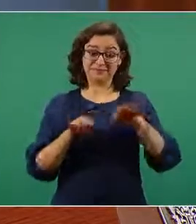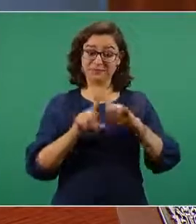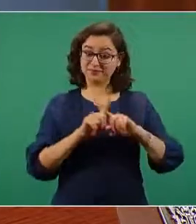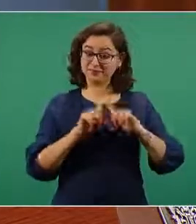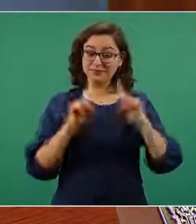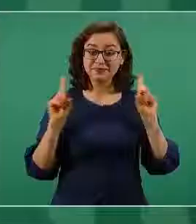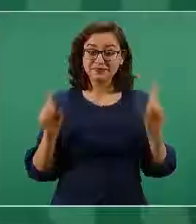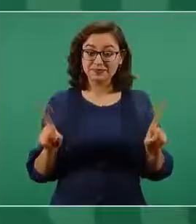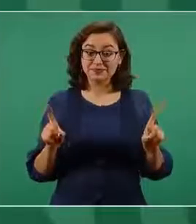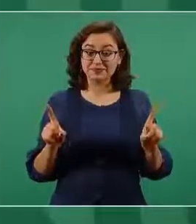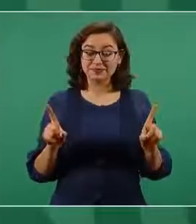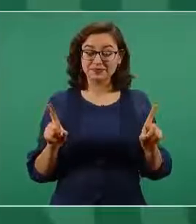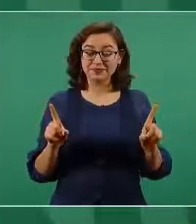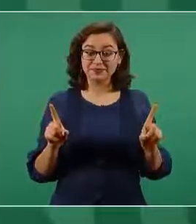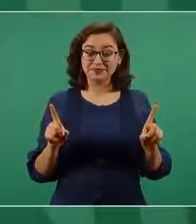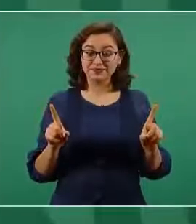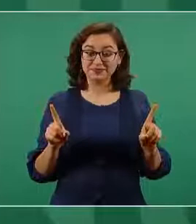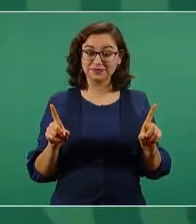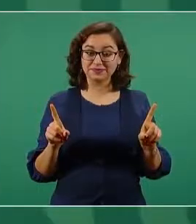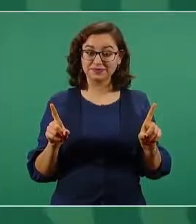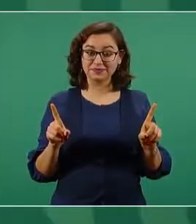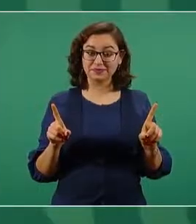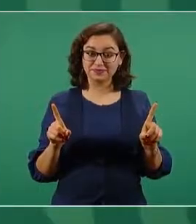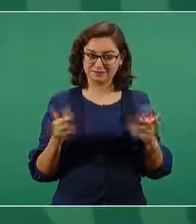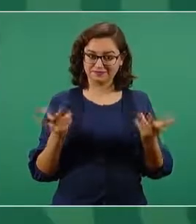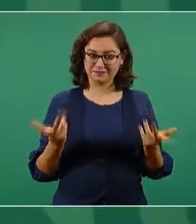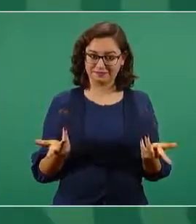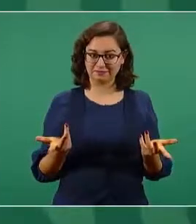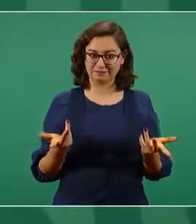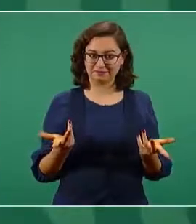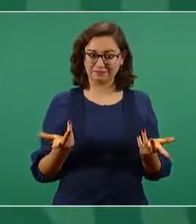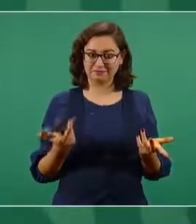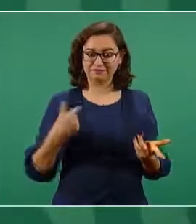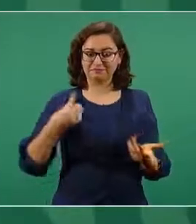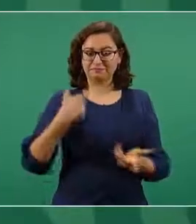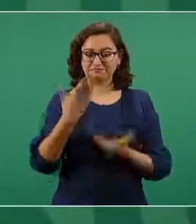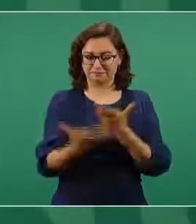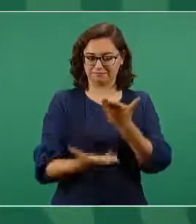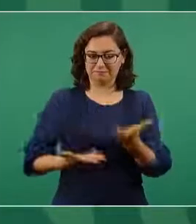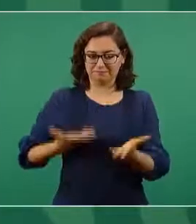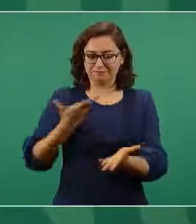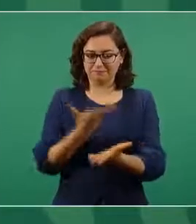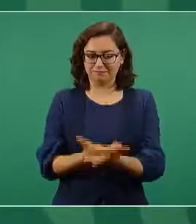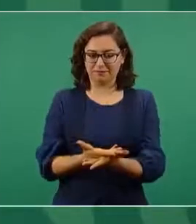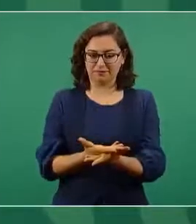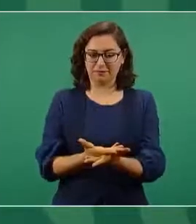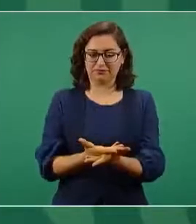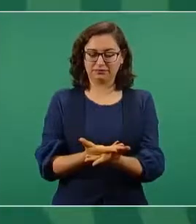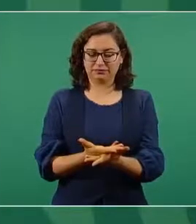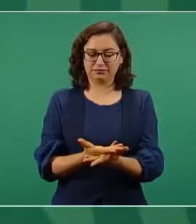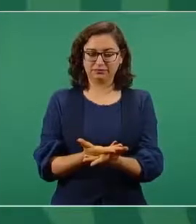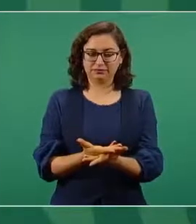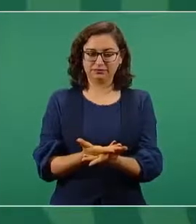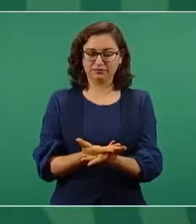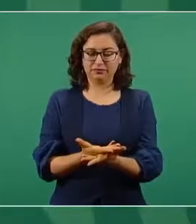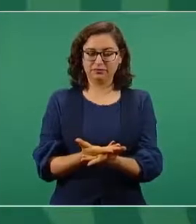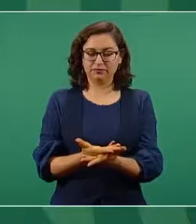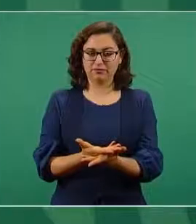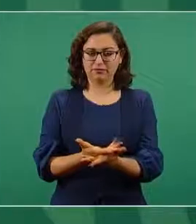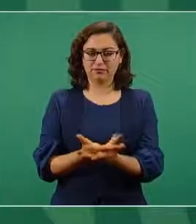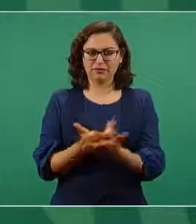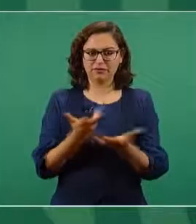Entonces el planteamiento es, a ver, ¿por qué no? ¿Sí? Son